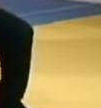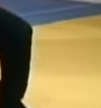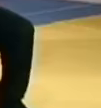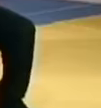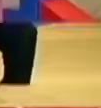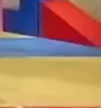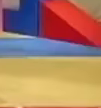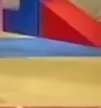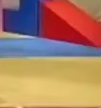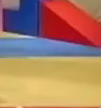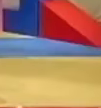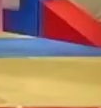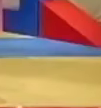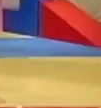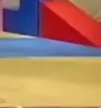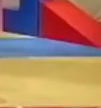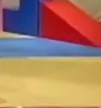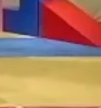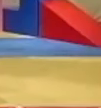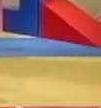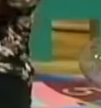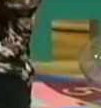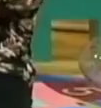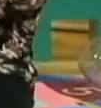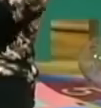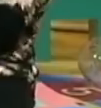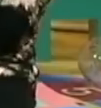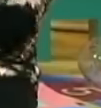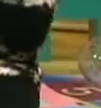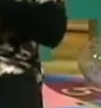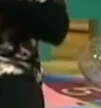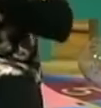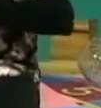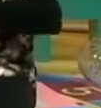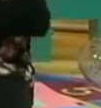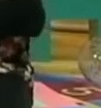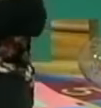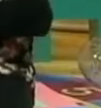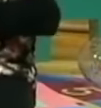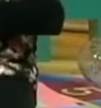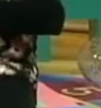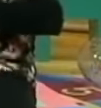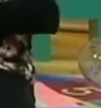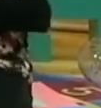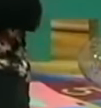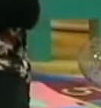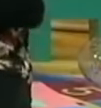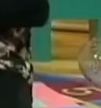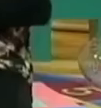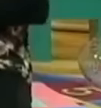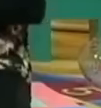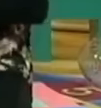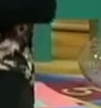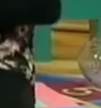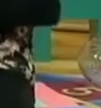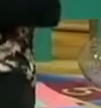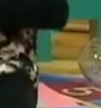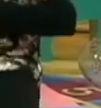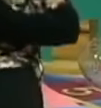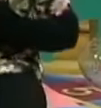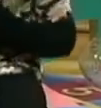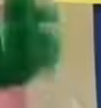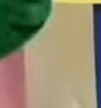Dígame. Tráeme algo de comer que sea bien sabroso.